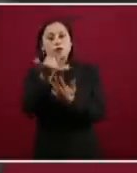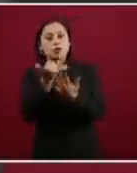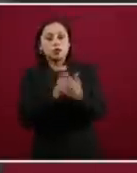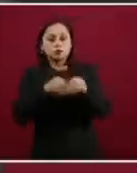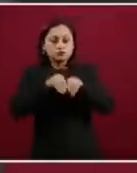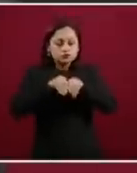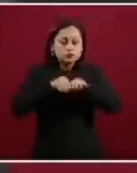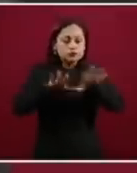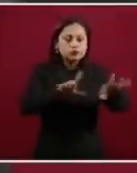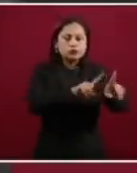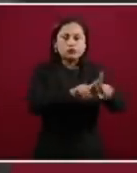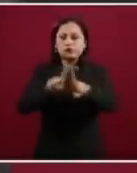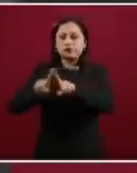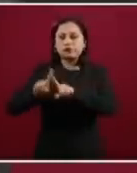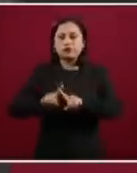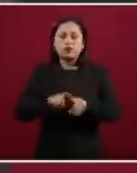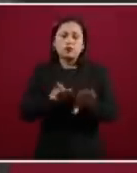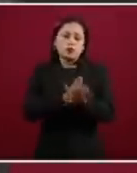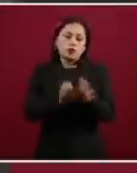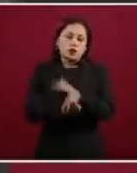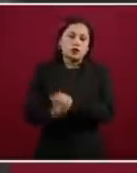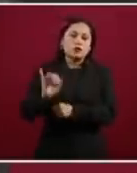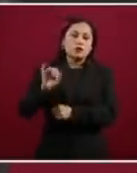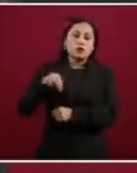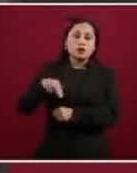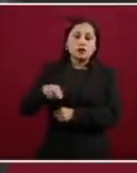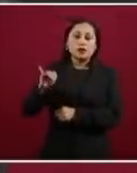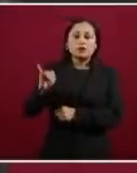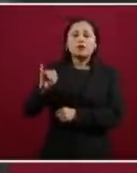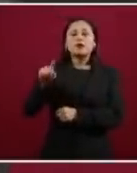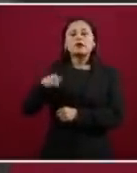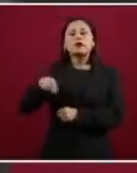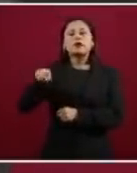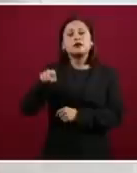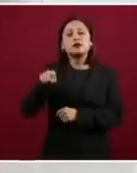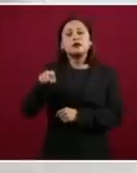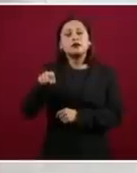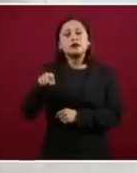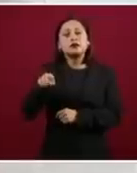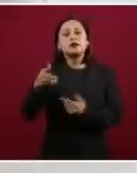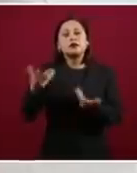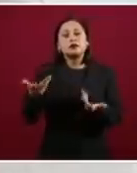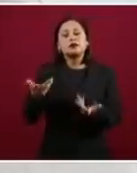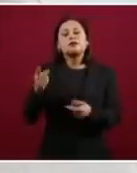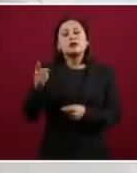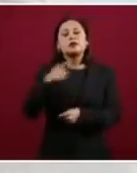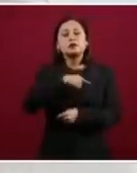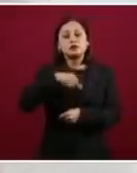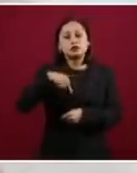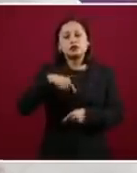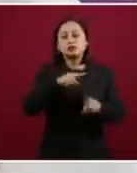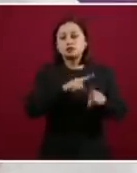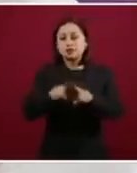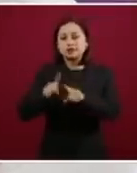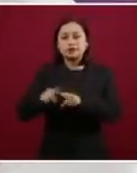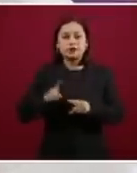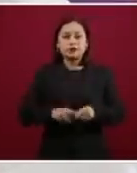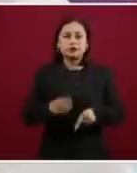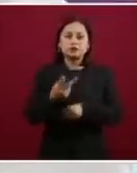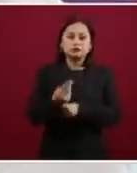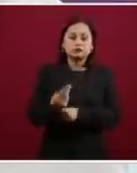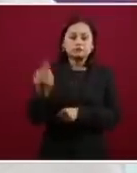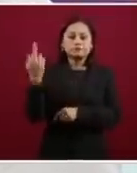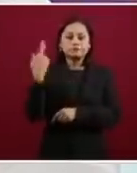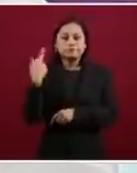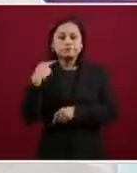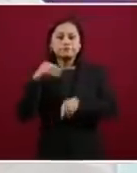En nuestro caso, en el Instituto Nacional de los Pueblos Indígenas, tenemos 3 radiodifusoras culturales indígenas ubicados en Peto,